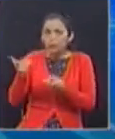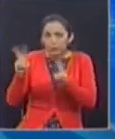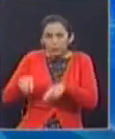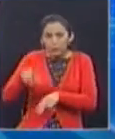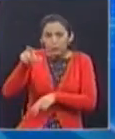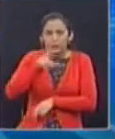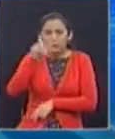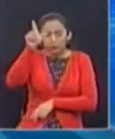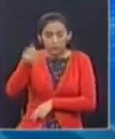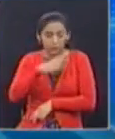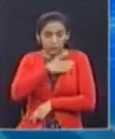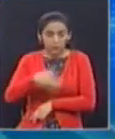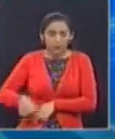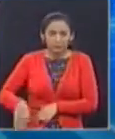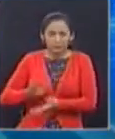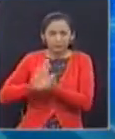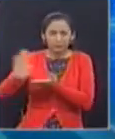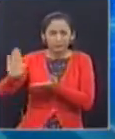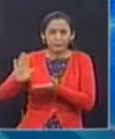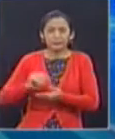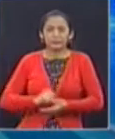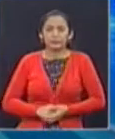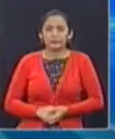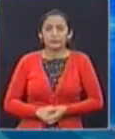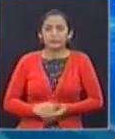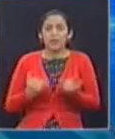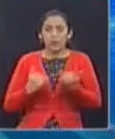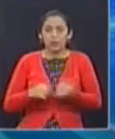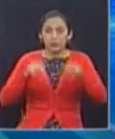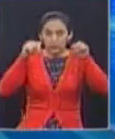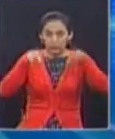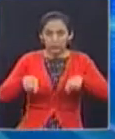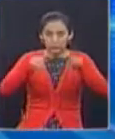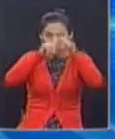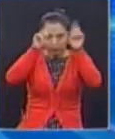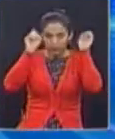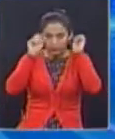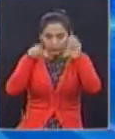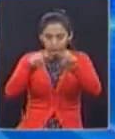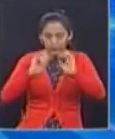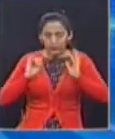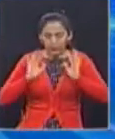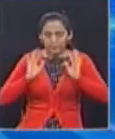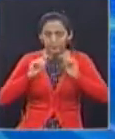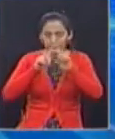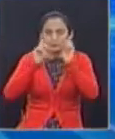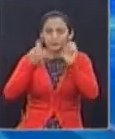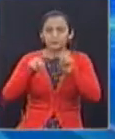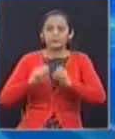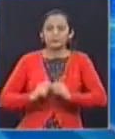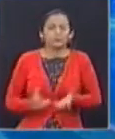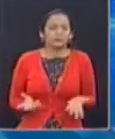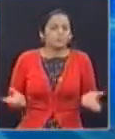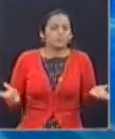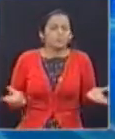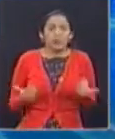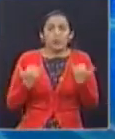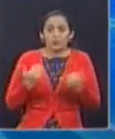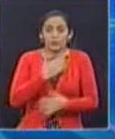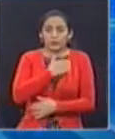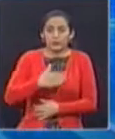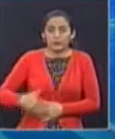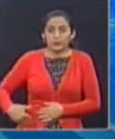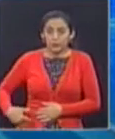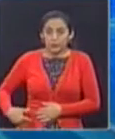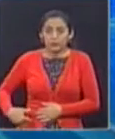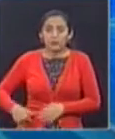Yo hago una pregunta aquí a los televidentes de Telerama para ver si ustedes encuentran sentido a esto. ¿Cómo puede ser posible que el señor Moreno salga en